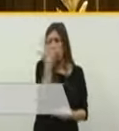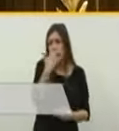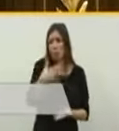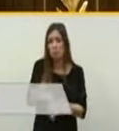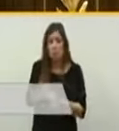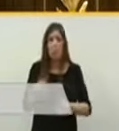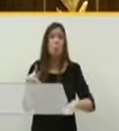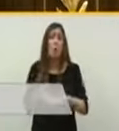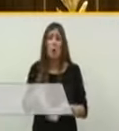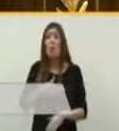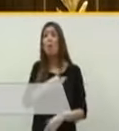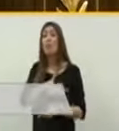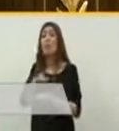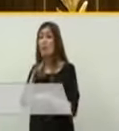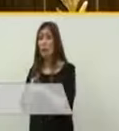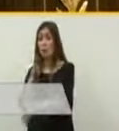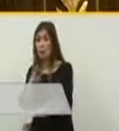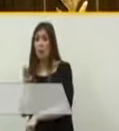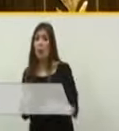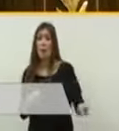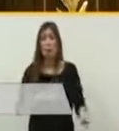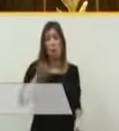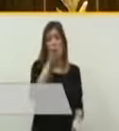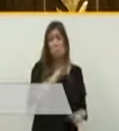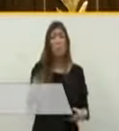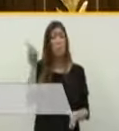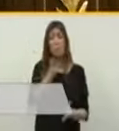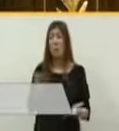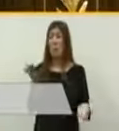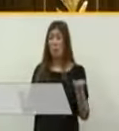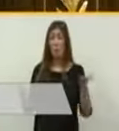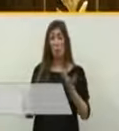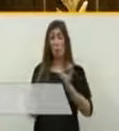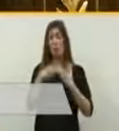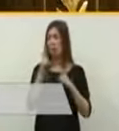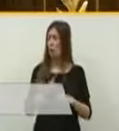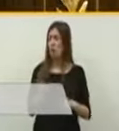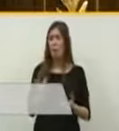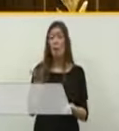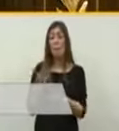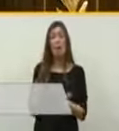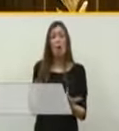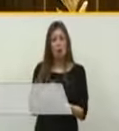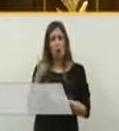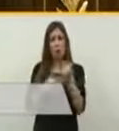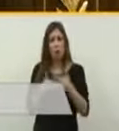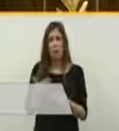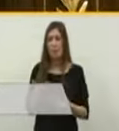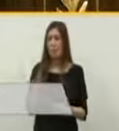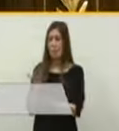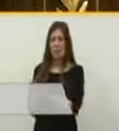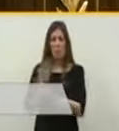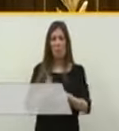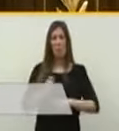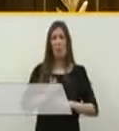quiere el Partido Popular y Podemos. Y como no les voy a pedir que se sumen, como no les voy a pedir que construyan, como no les voy a pedir que traigan aquí un acuerdo porque son incapaces de llegar a